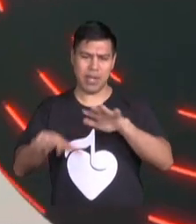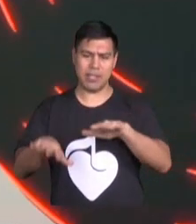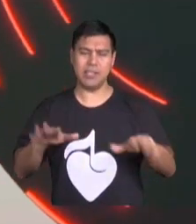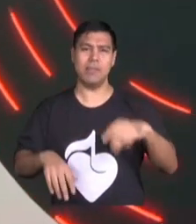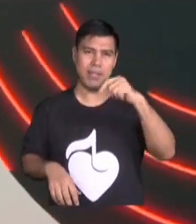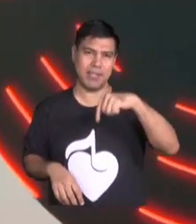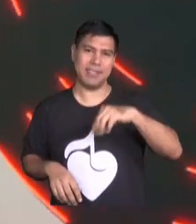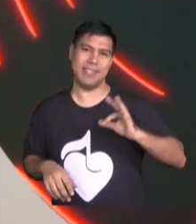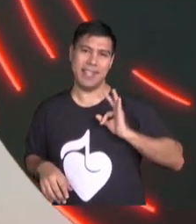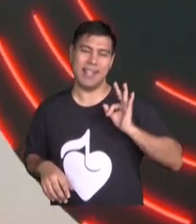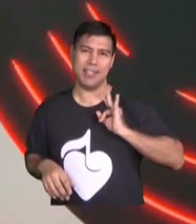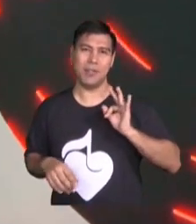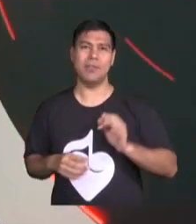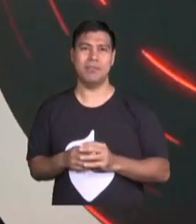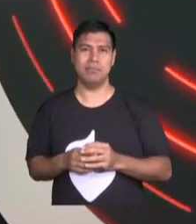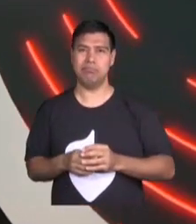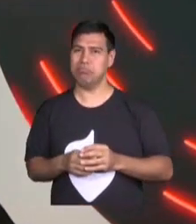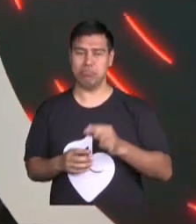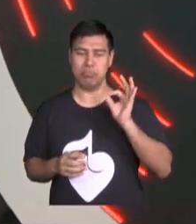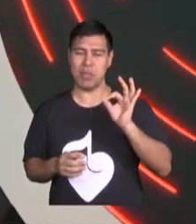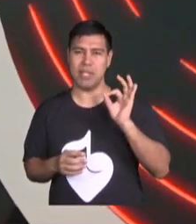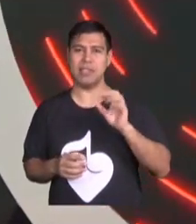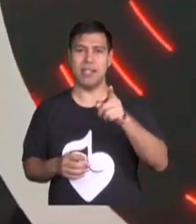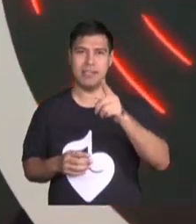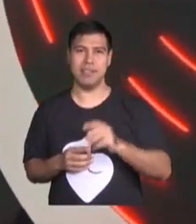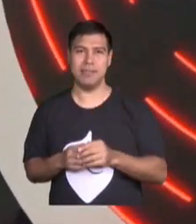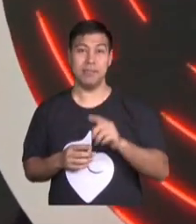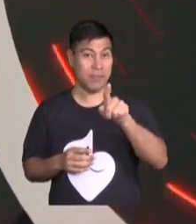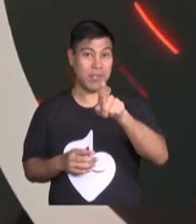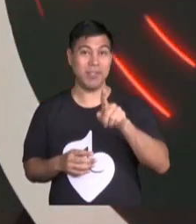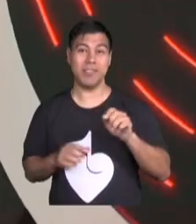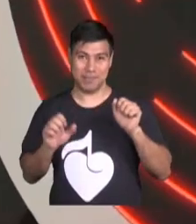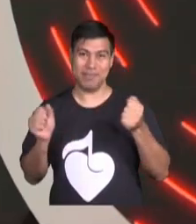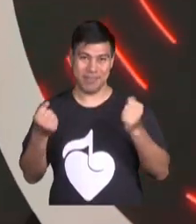Excelente, David. Y cuéntanos, ¿ya hiciste tu donativo? Sí, aquí lo traigo.